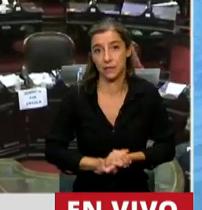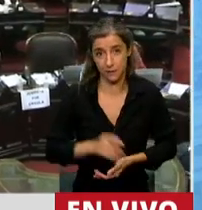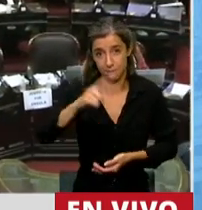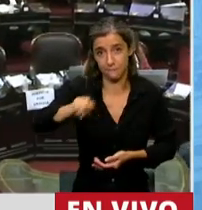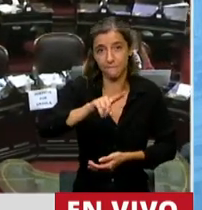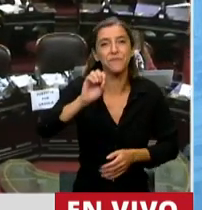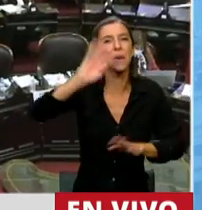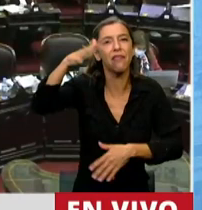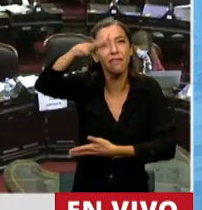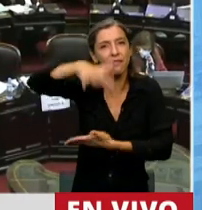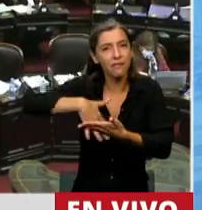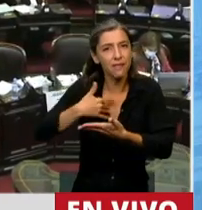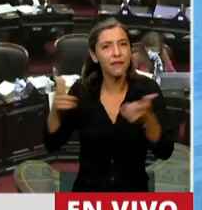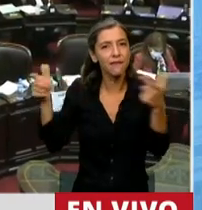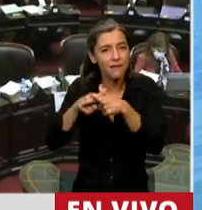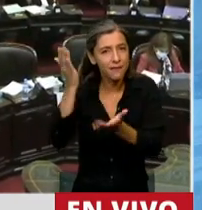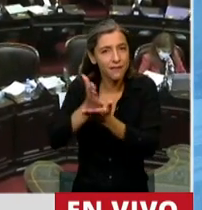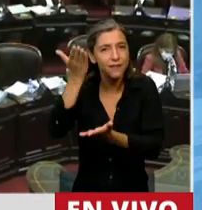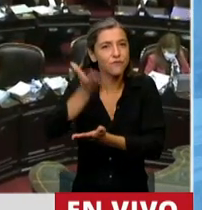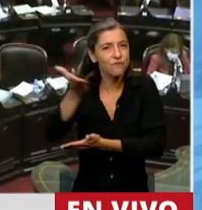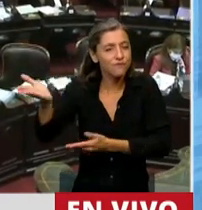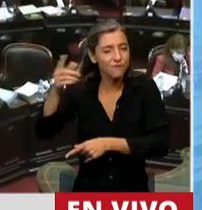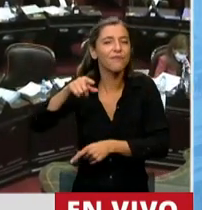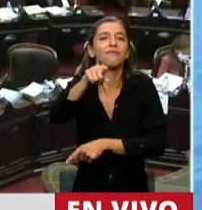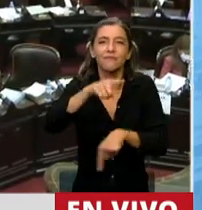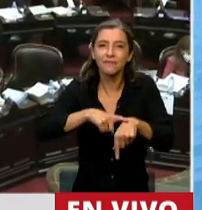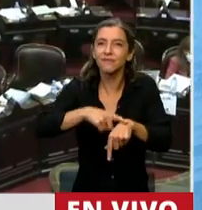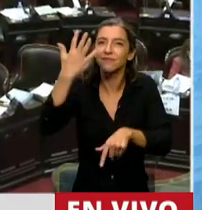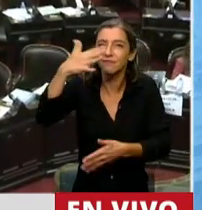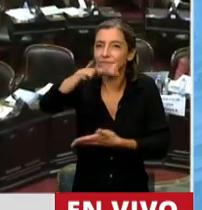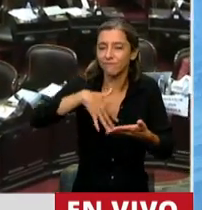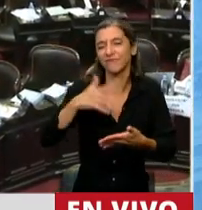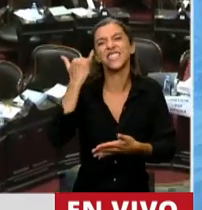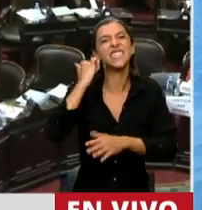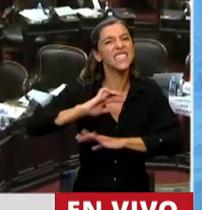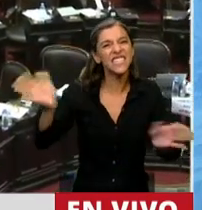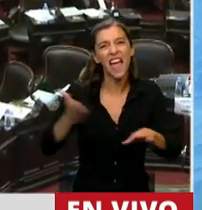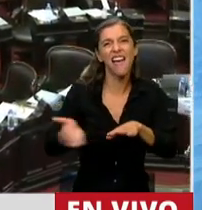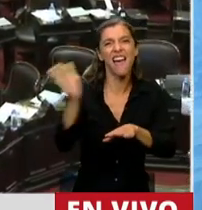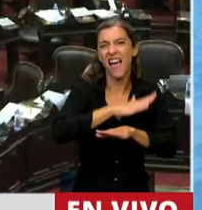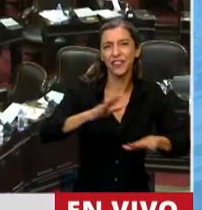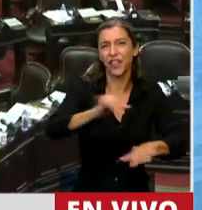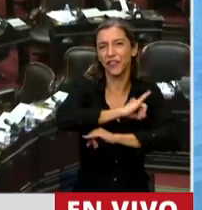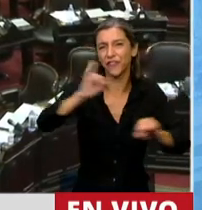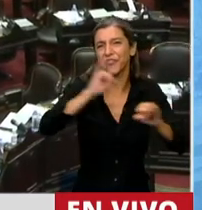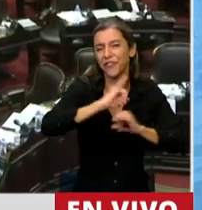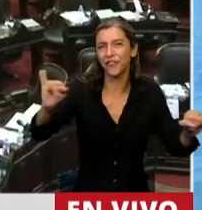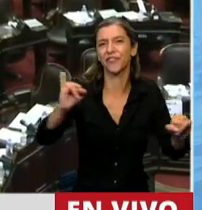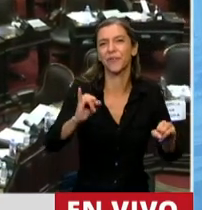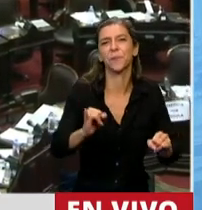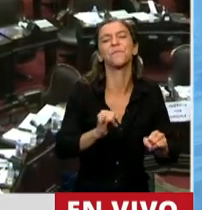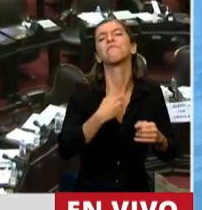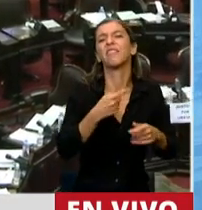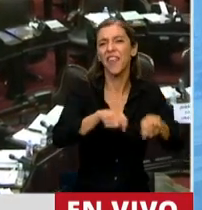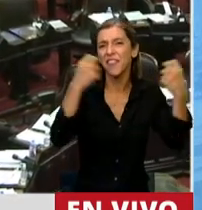Humanos, estaban ya en plena campaña con por lo menos 14 tapas del diario Clarín y